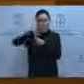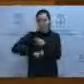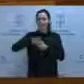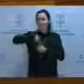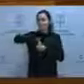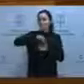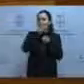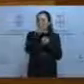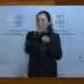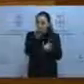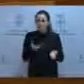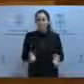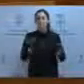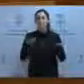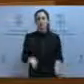mismos.